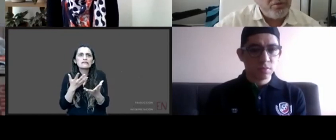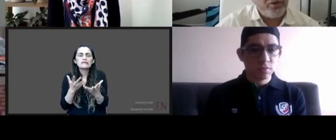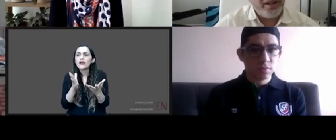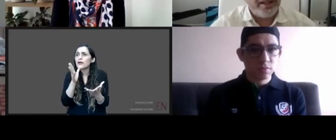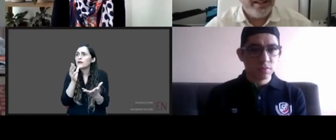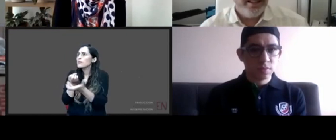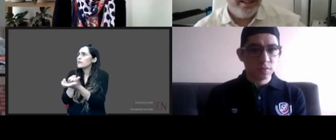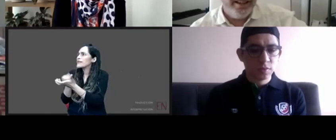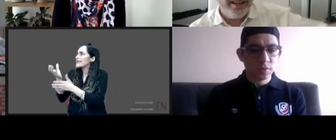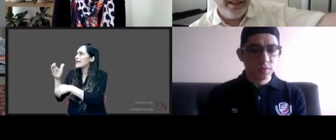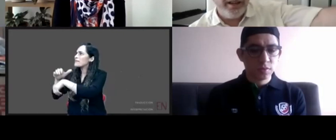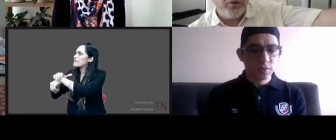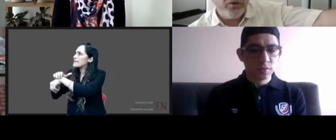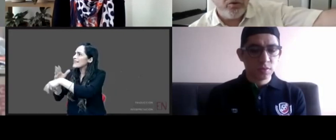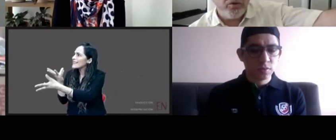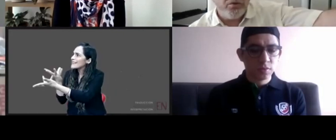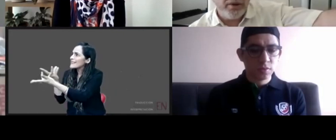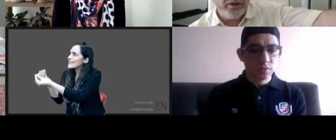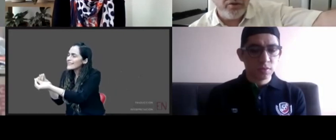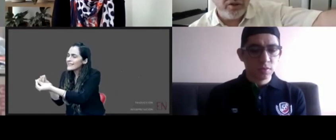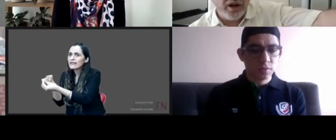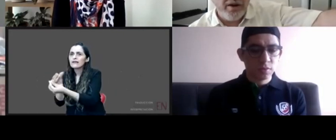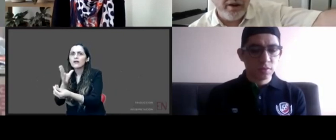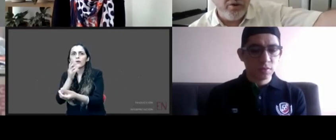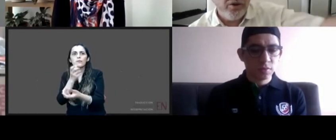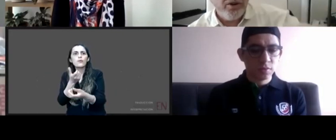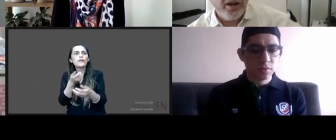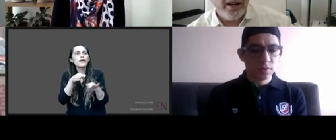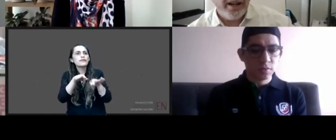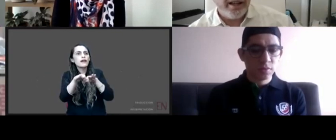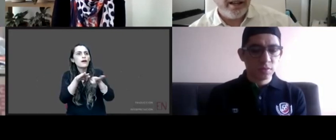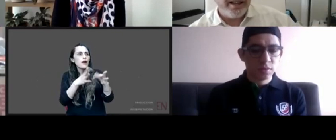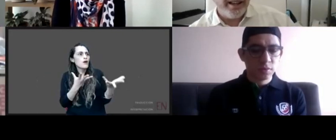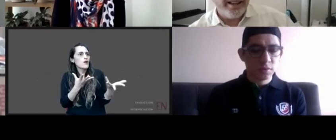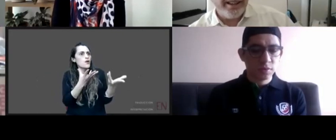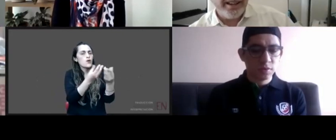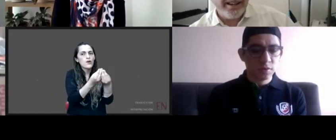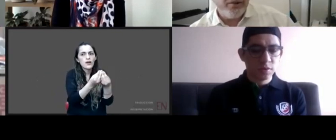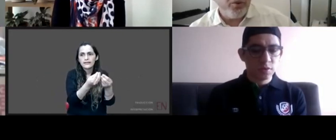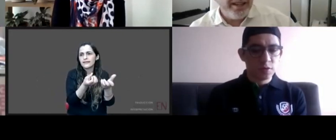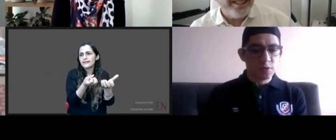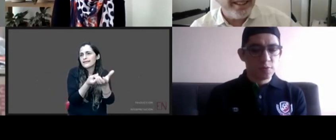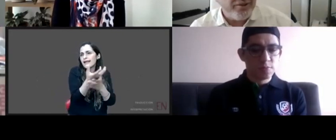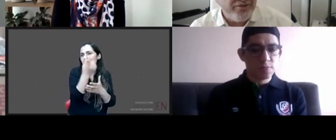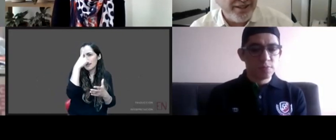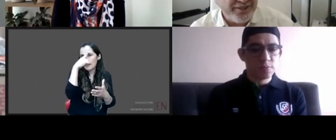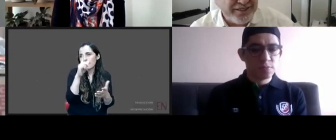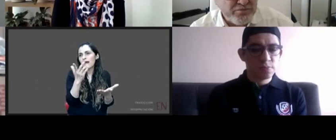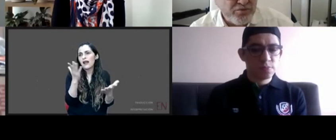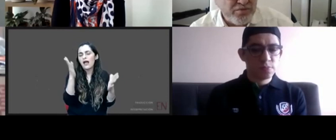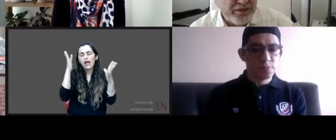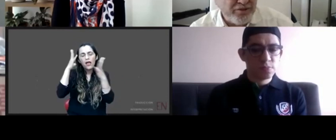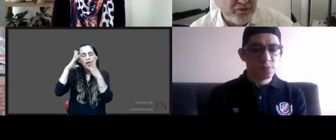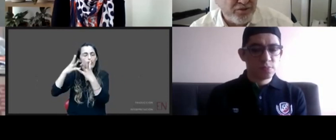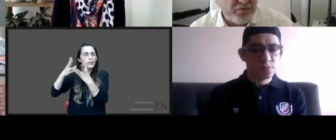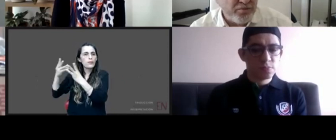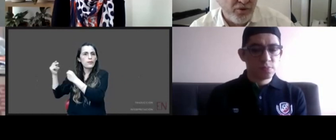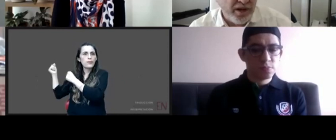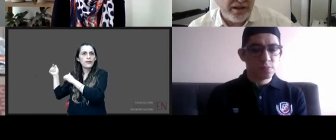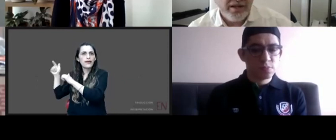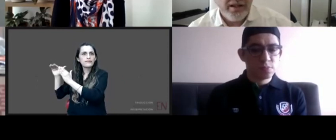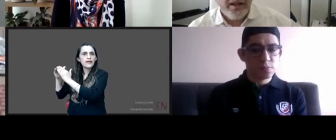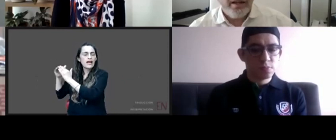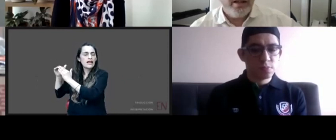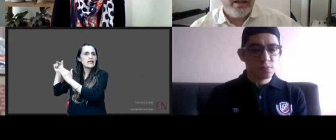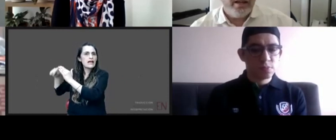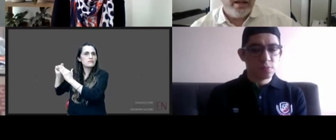no podemos salir con nuestros compañeros de trabajo a eludir este conflicto que estamos viviendo en nuestro propio